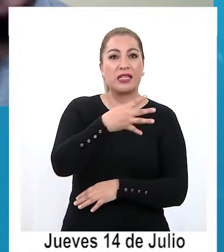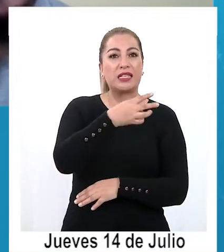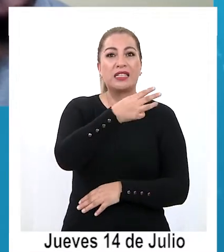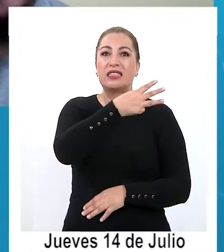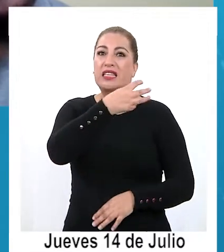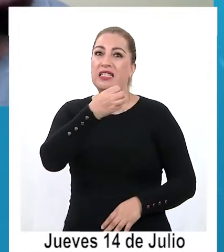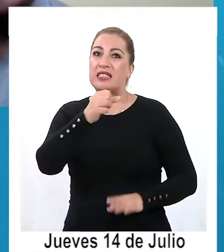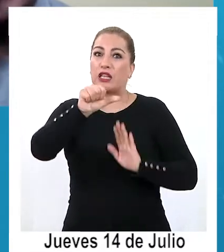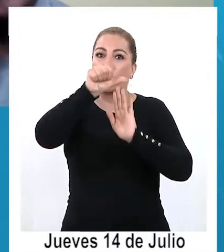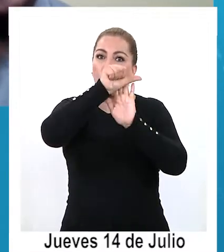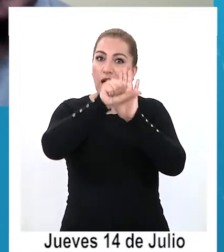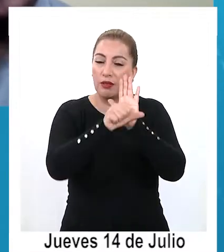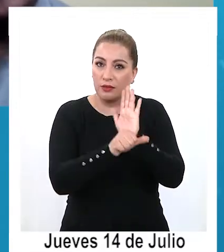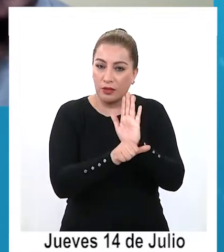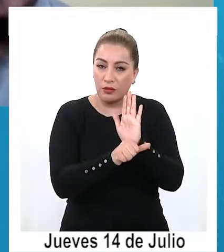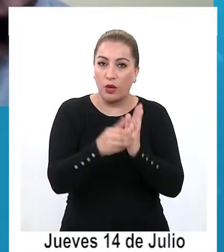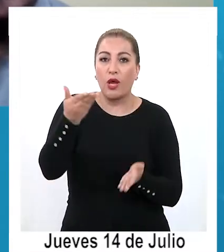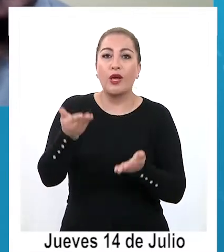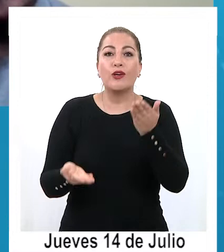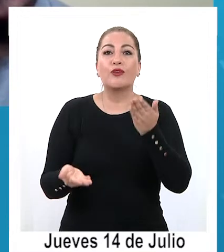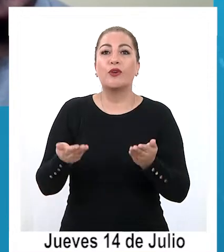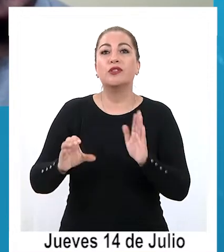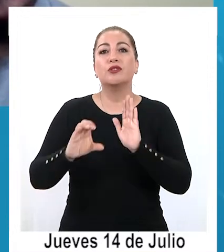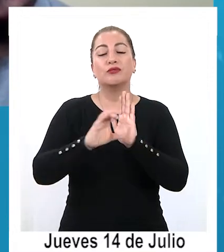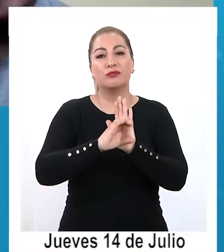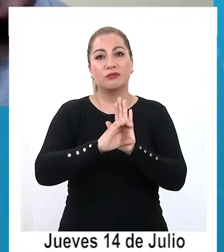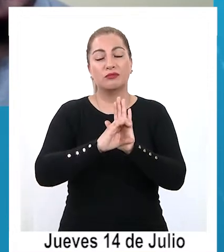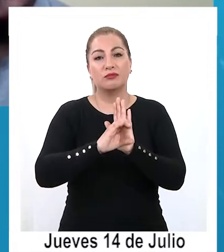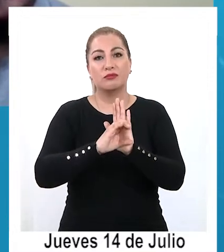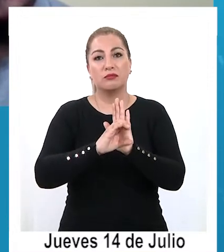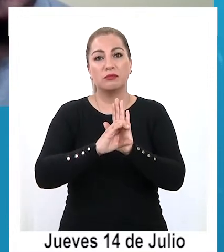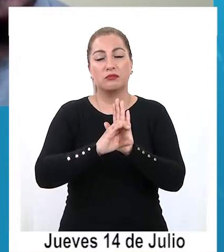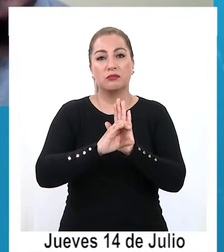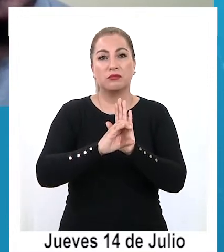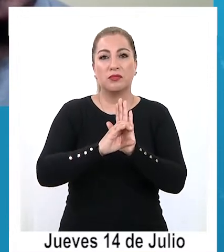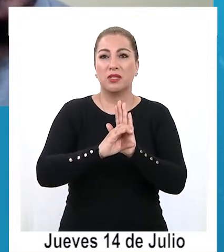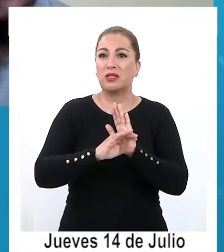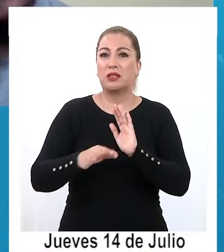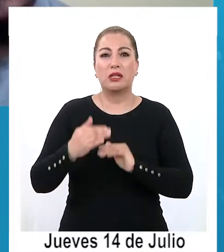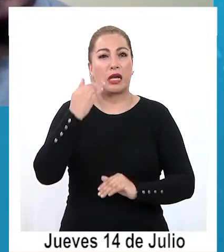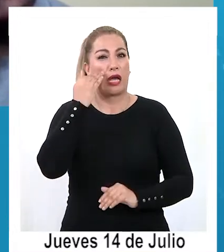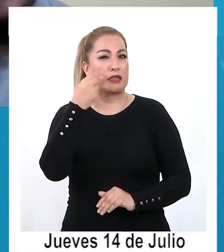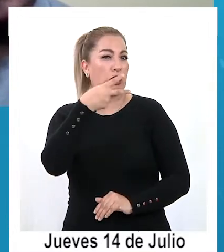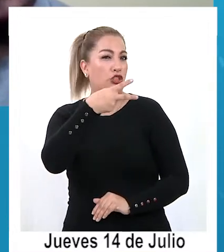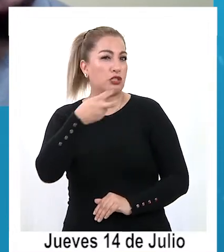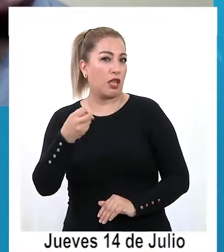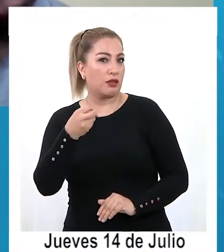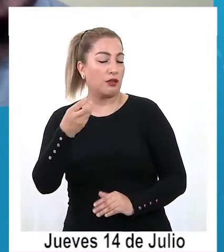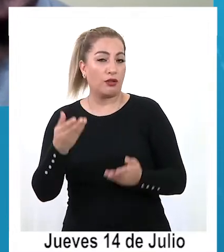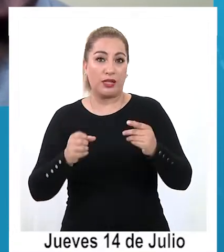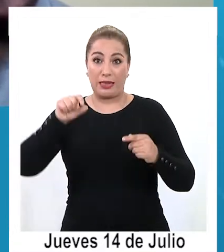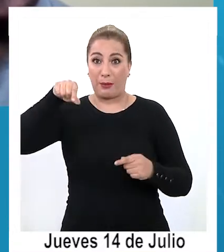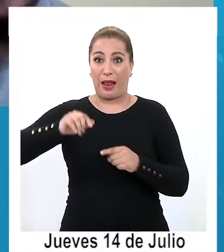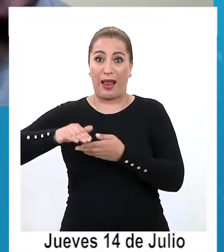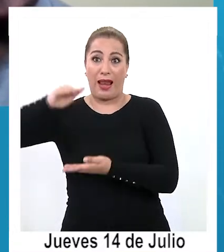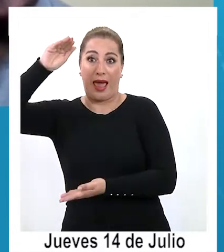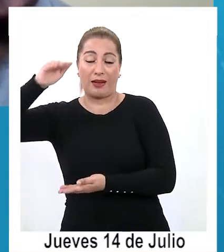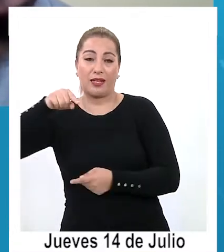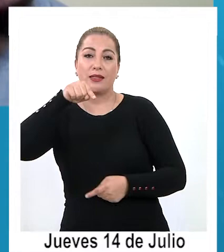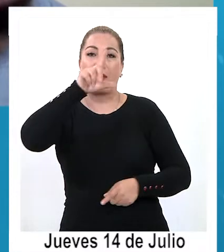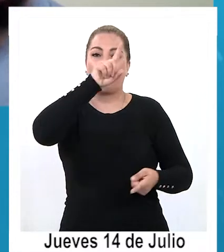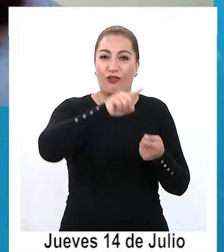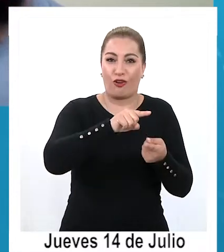300 artículos versus la constitución actual que tiene, no alcanza a tener casi 200. Entonces,